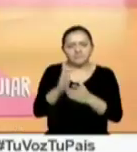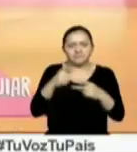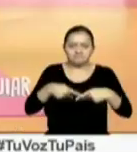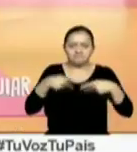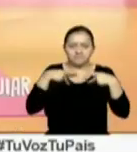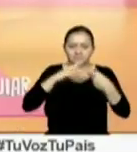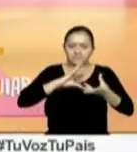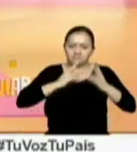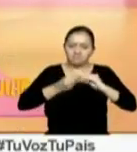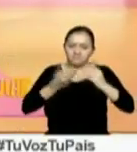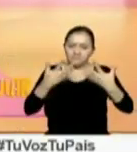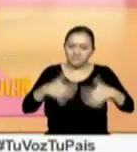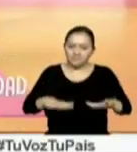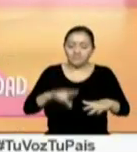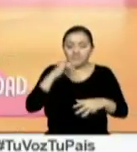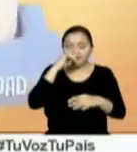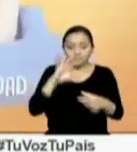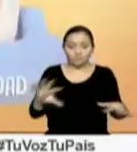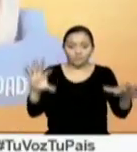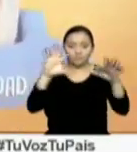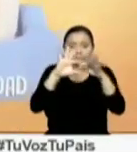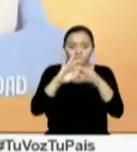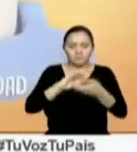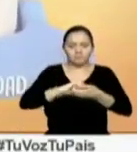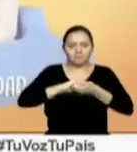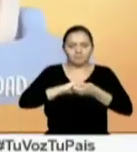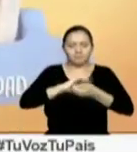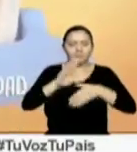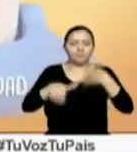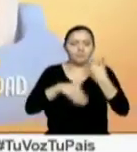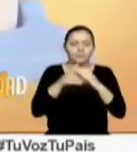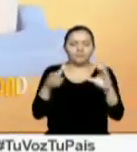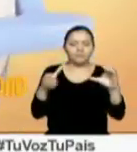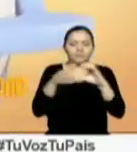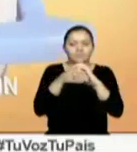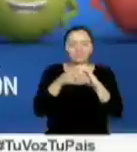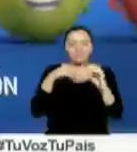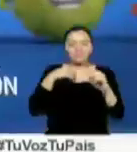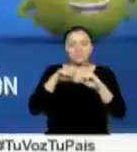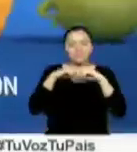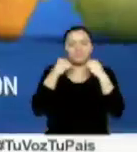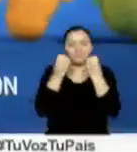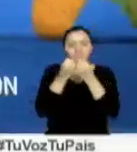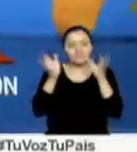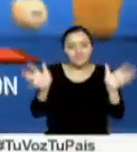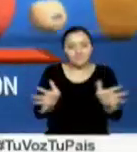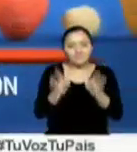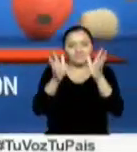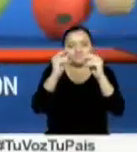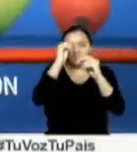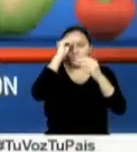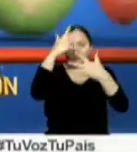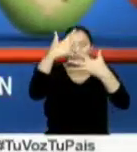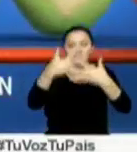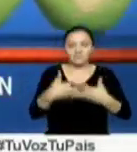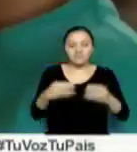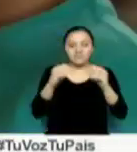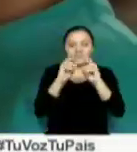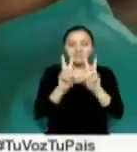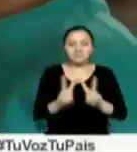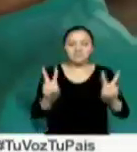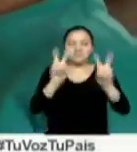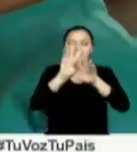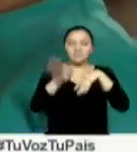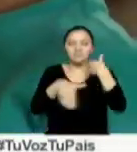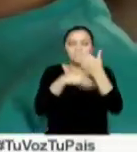diaria Unidos por niños saludables se ha consolidado como un movimiento social que busca fomentar el conocimiento y la revalorización de